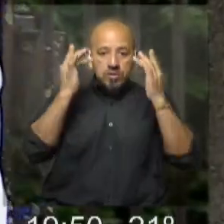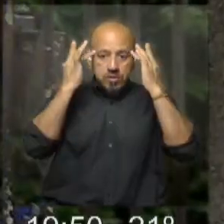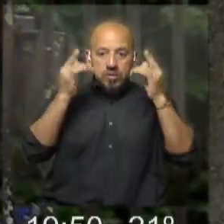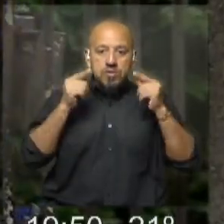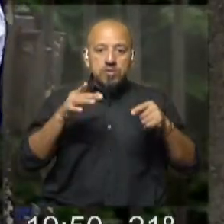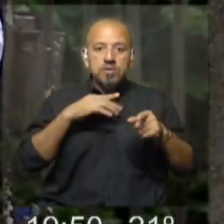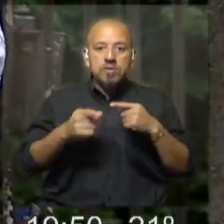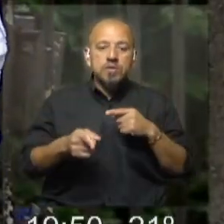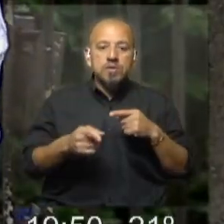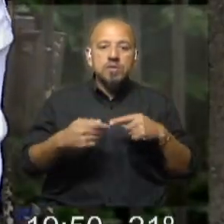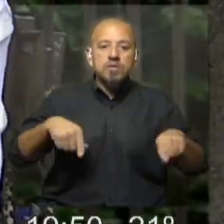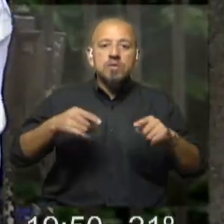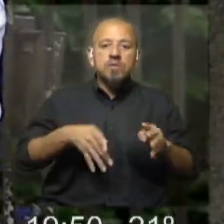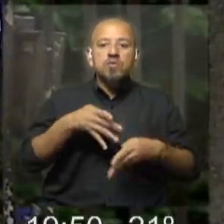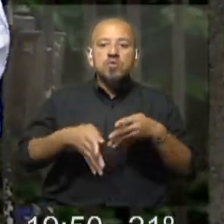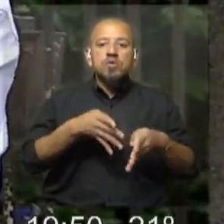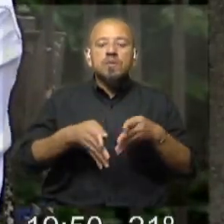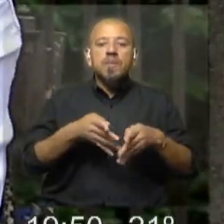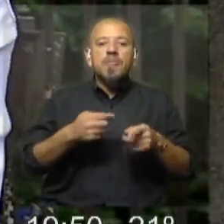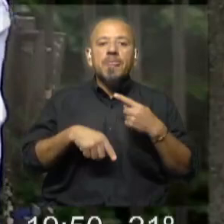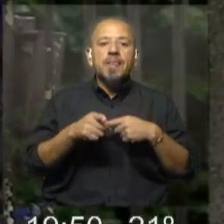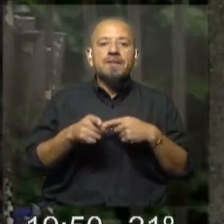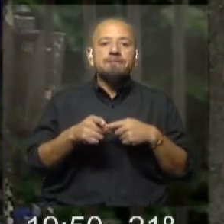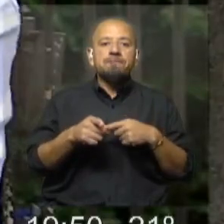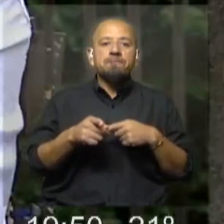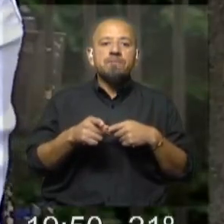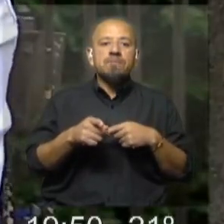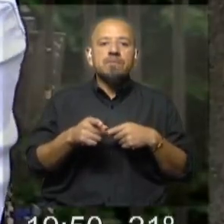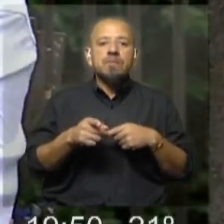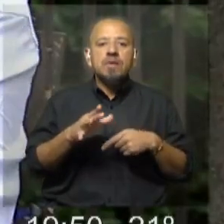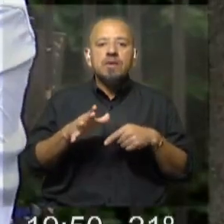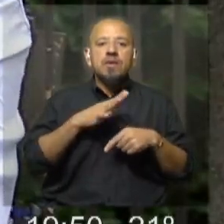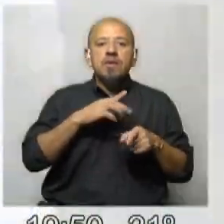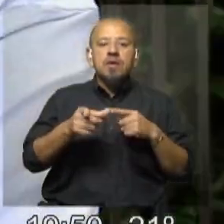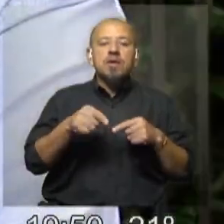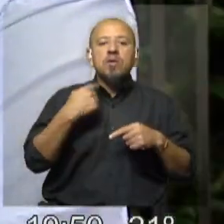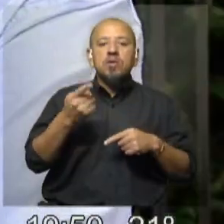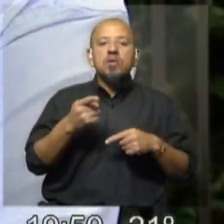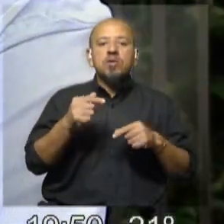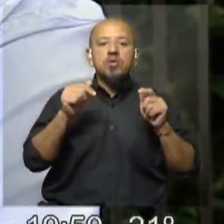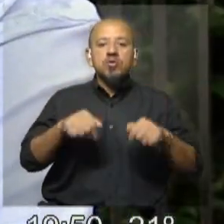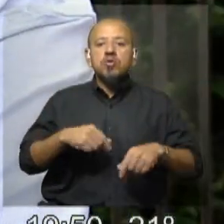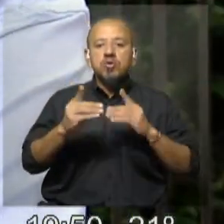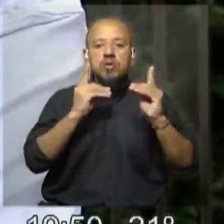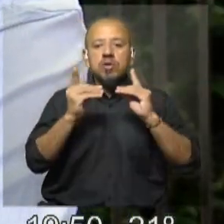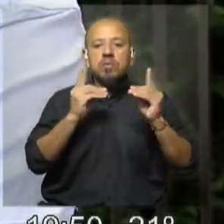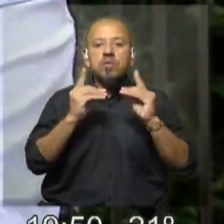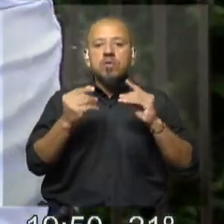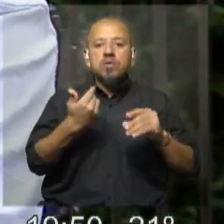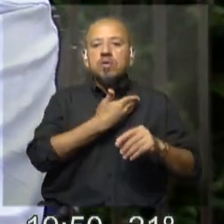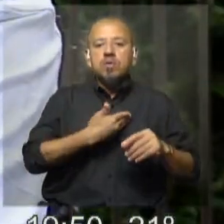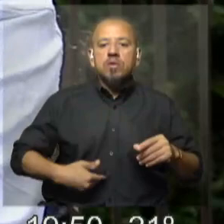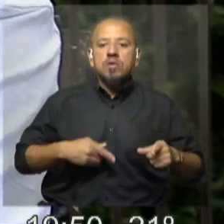actores políticos funcionando y bueno, y capaz que eso era de poner un punto y dejar a otros actores. Nosotros dialogamos con el gobierno